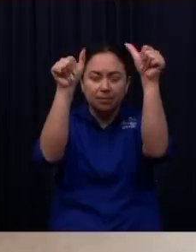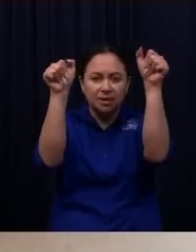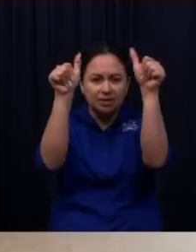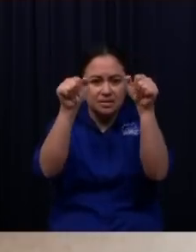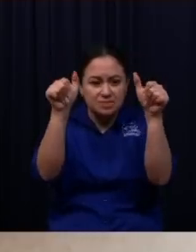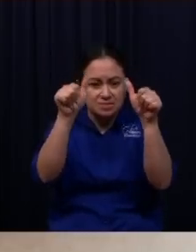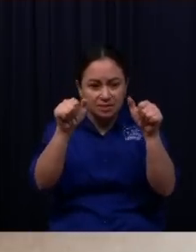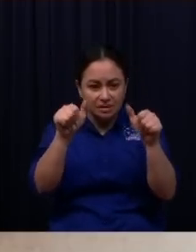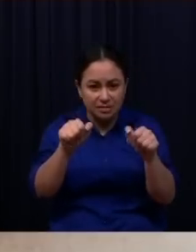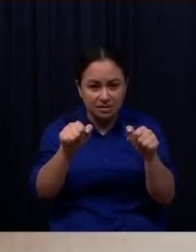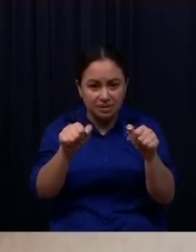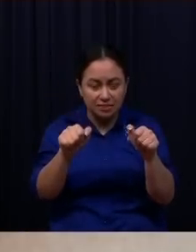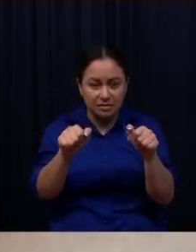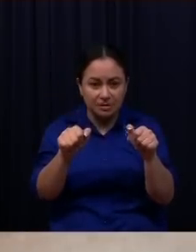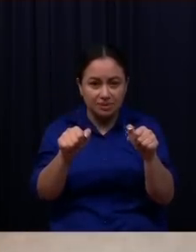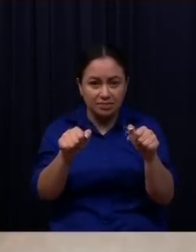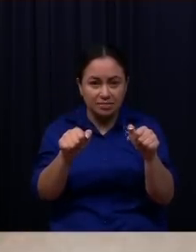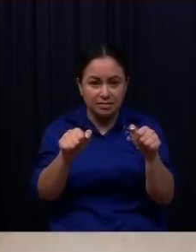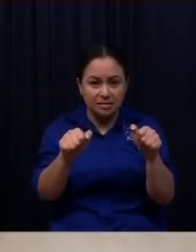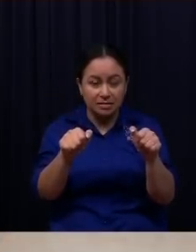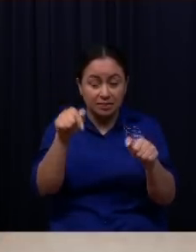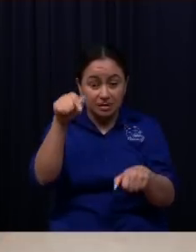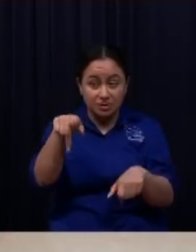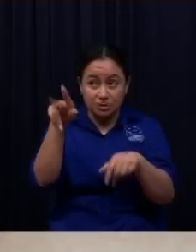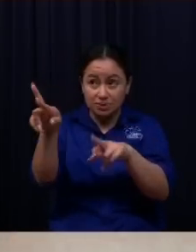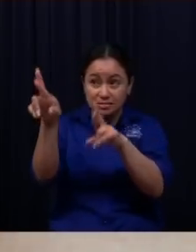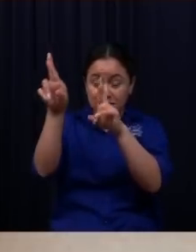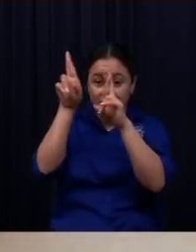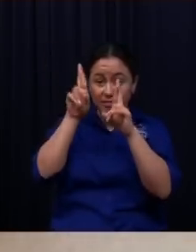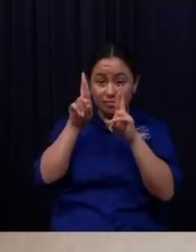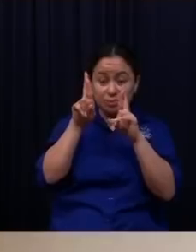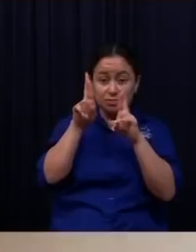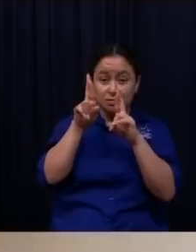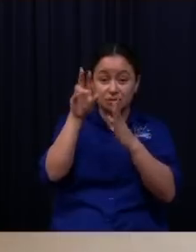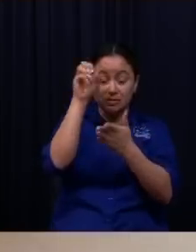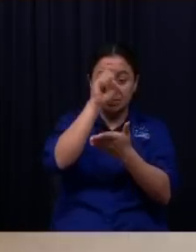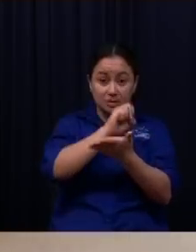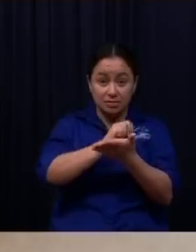con la Santa Cena. Veamos.